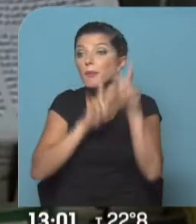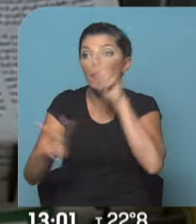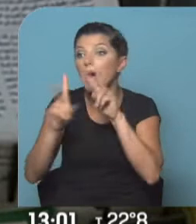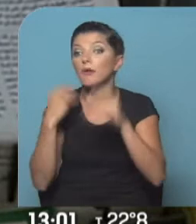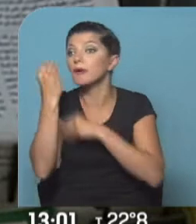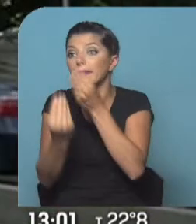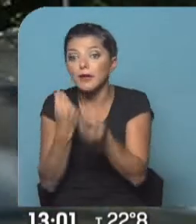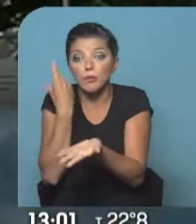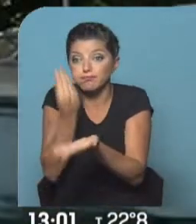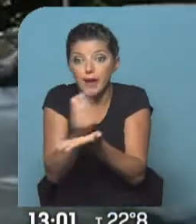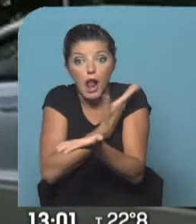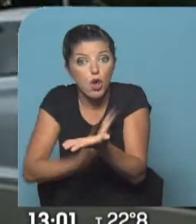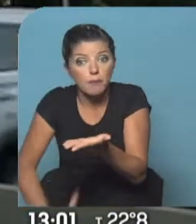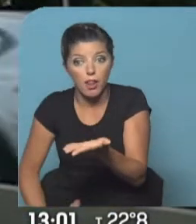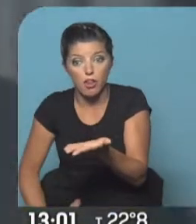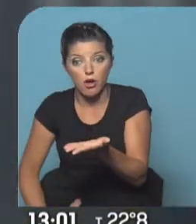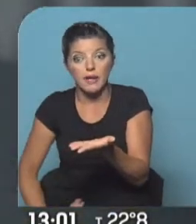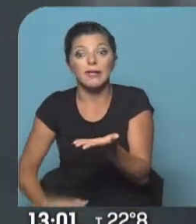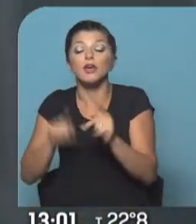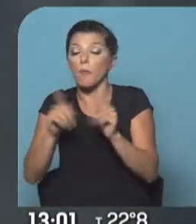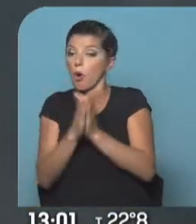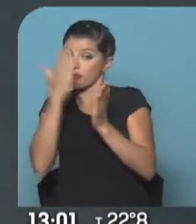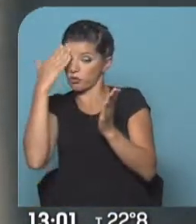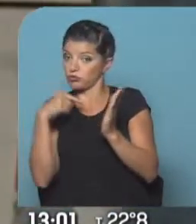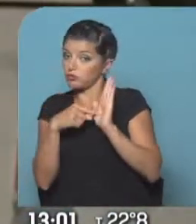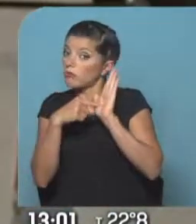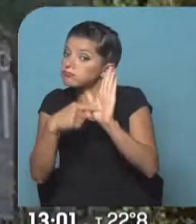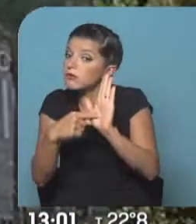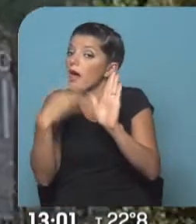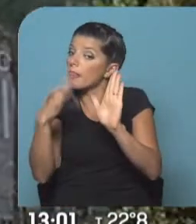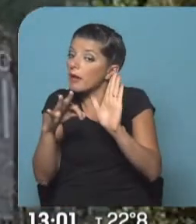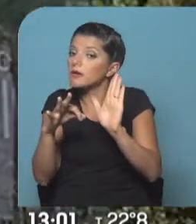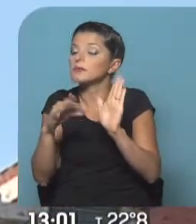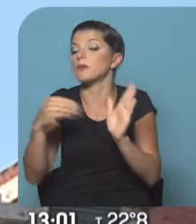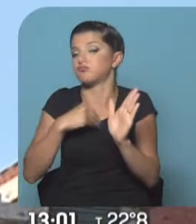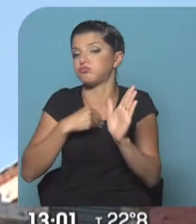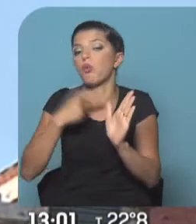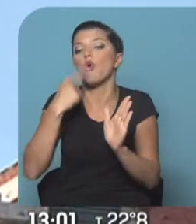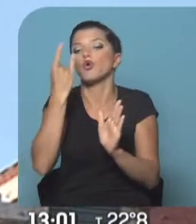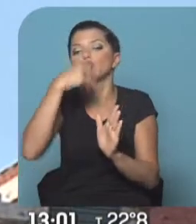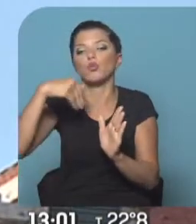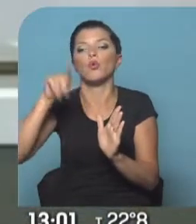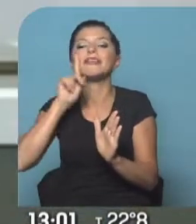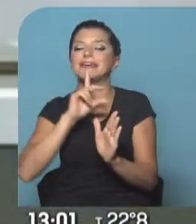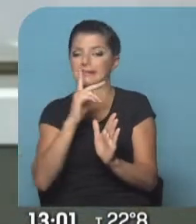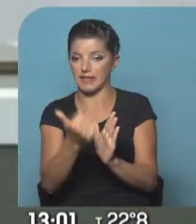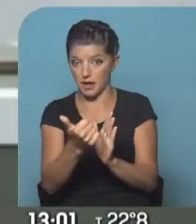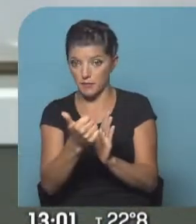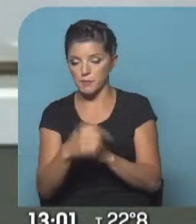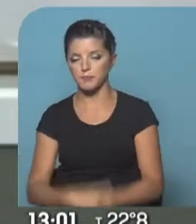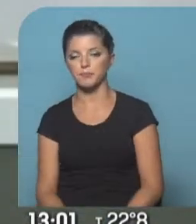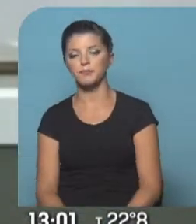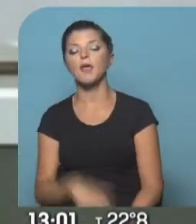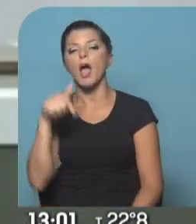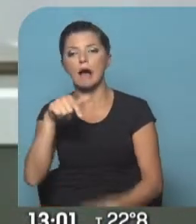provisionalmente del gobierno y que, tal como establece la Constitución libanesa, debe ser sunita. La crisis es